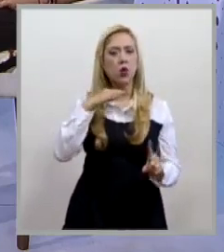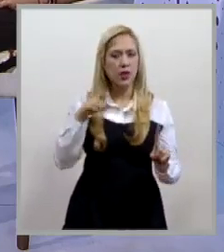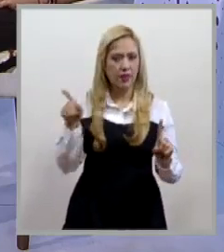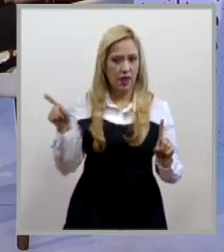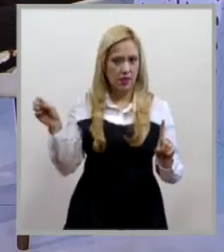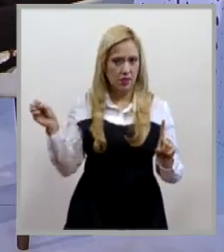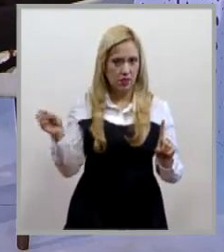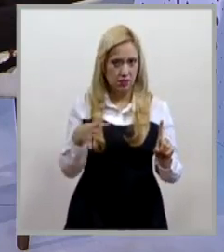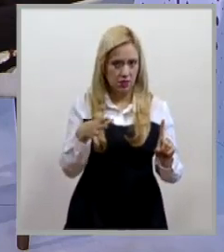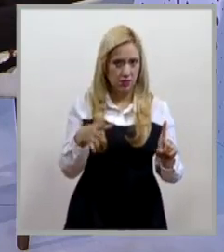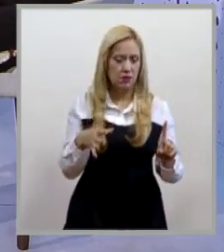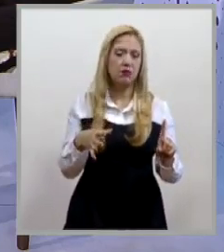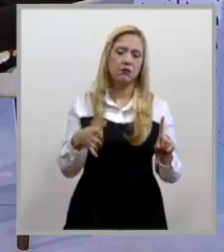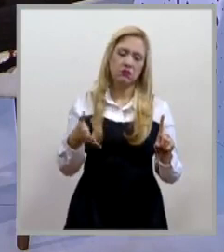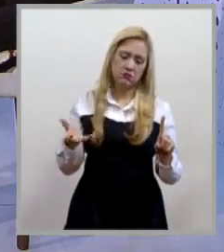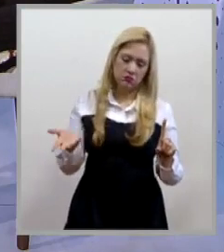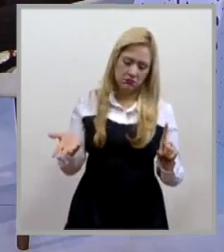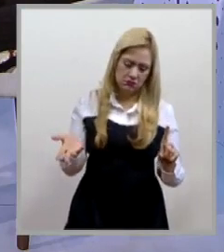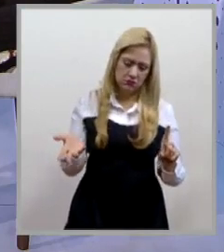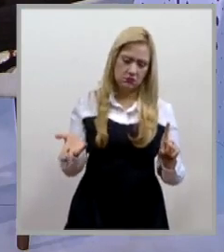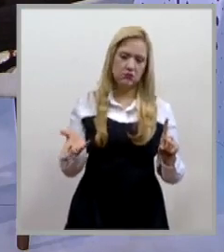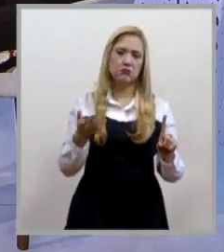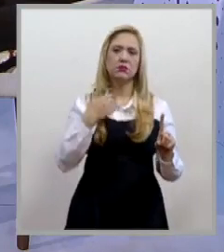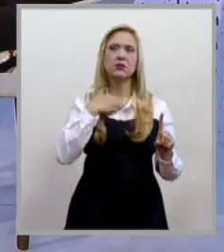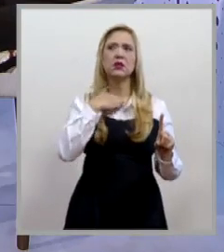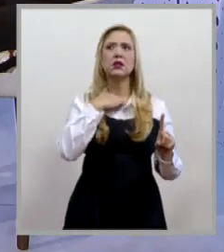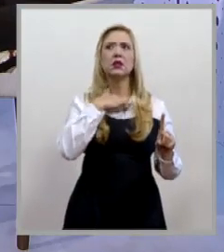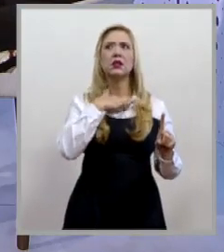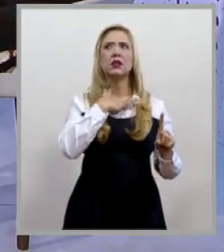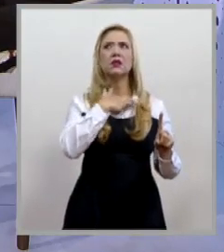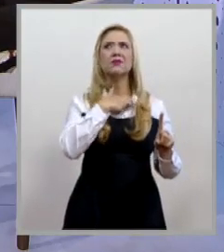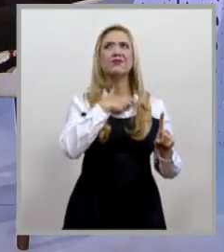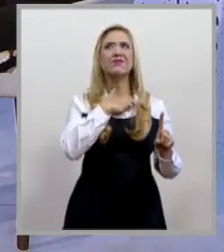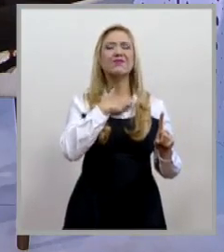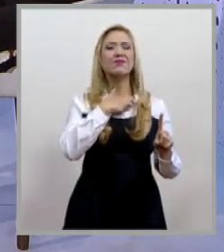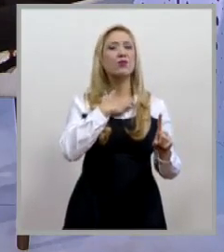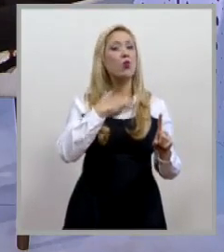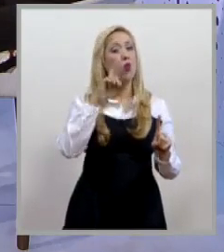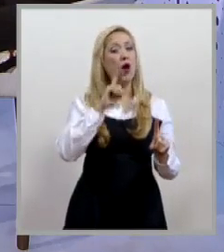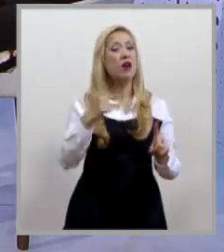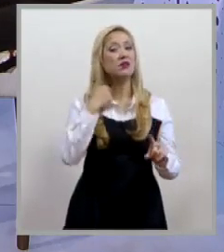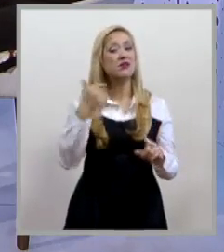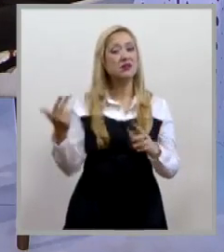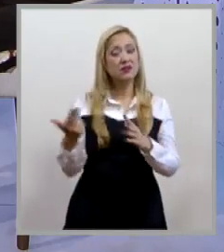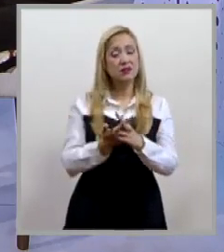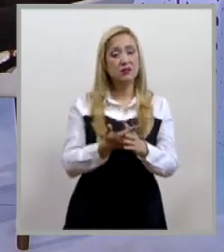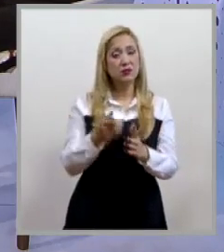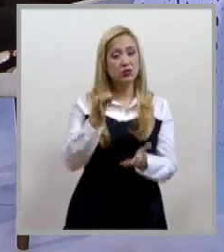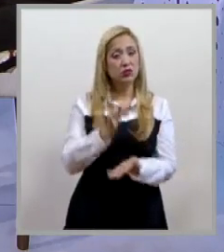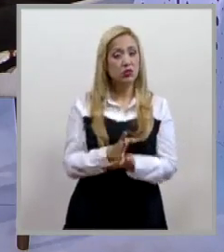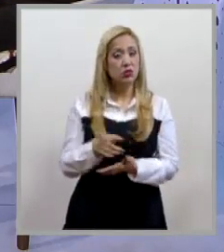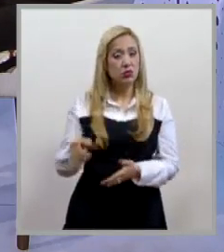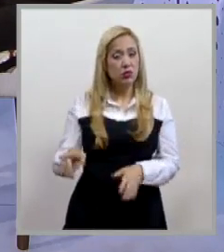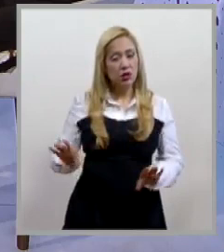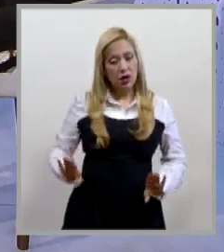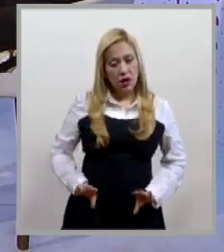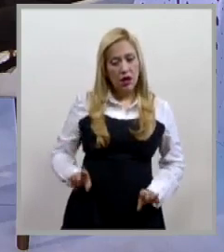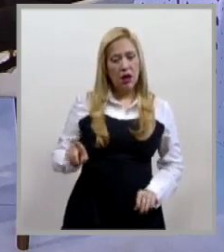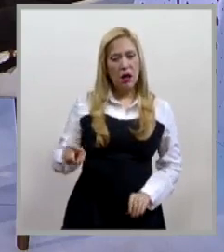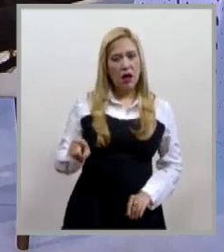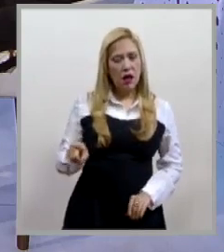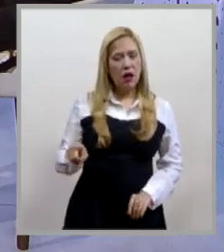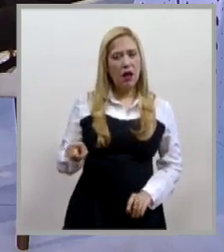incluye, porque no solamente eran los asesinatos de las mujeres con estas características, sino que había